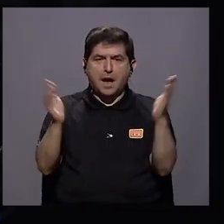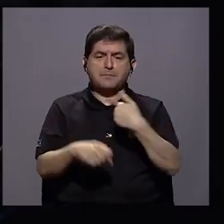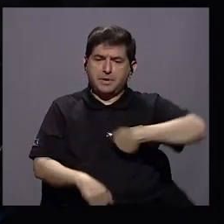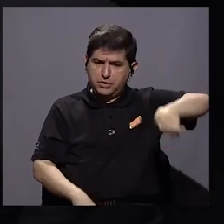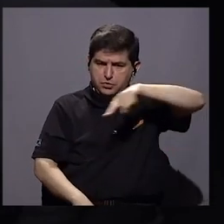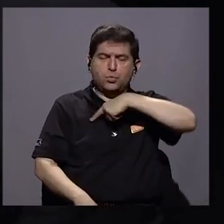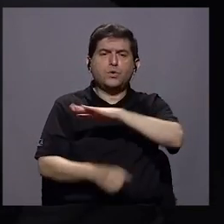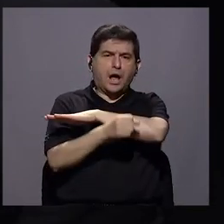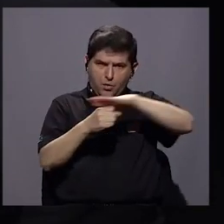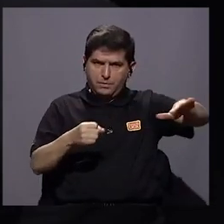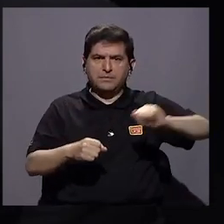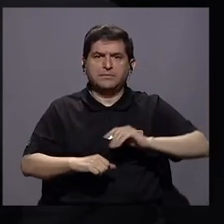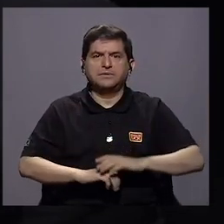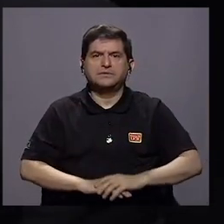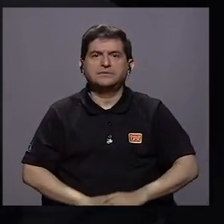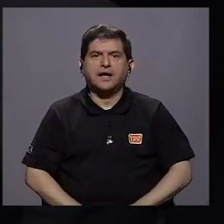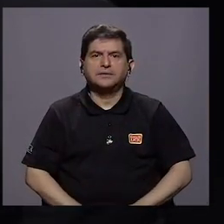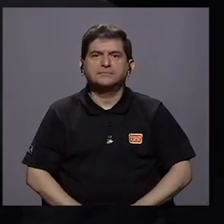total.